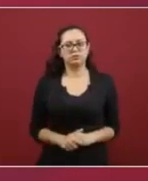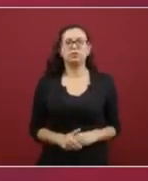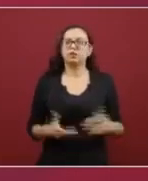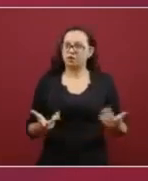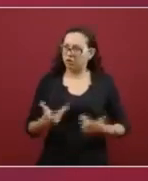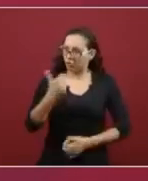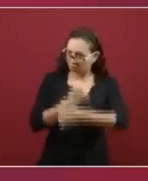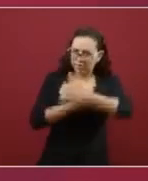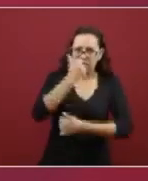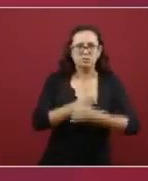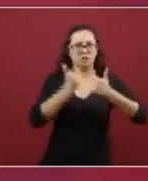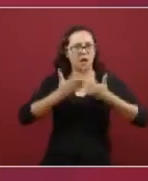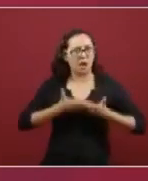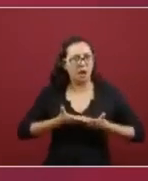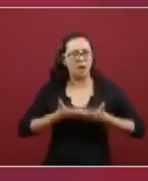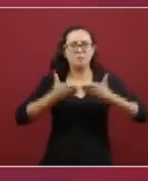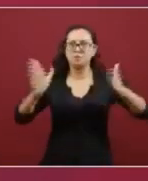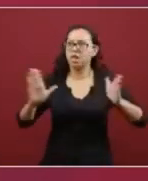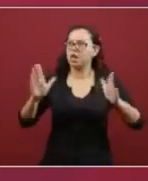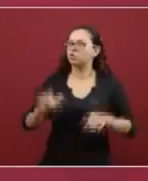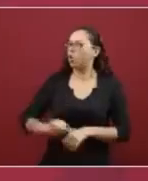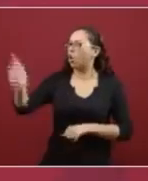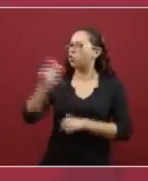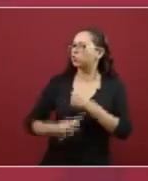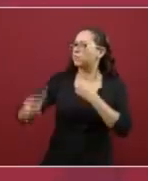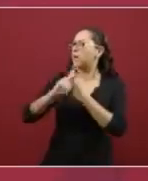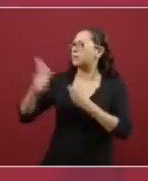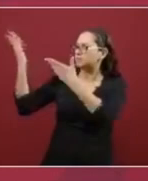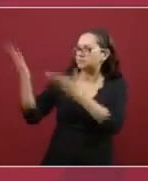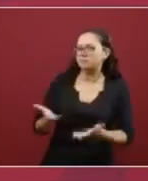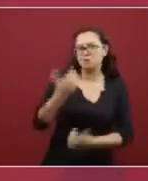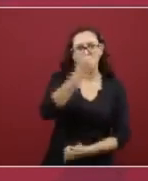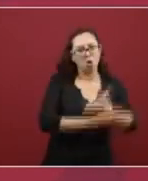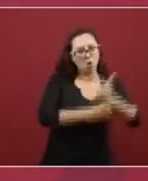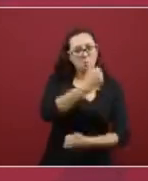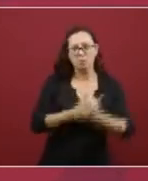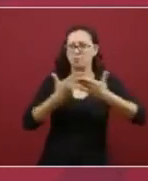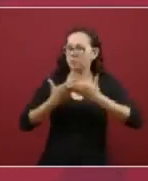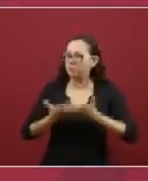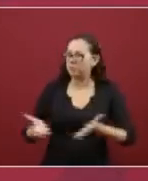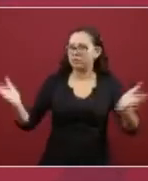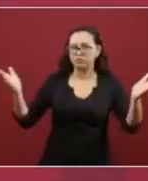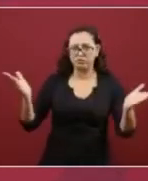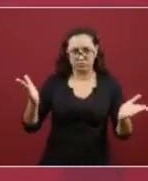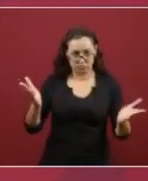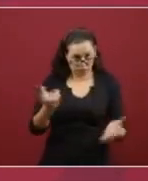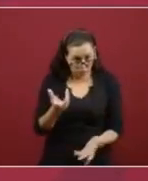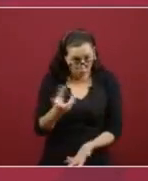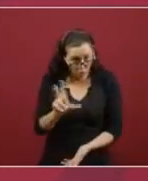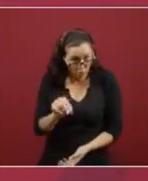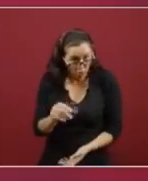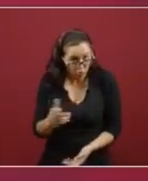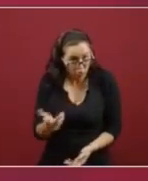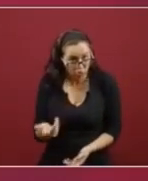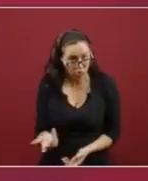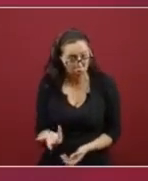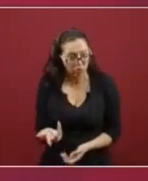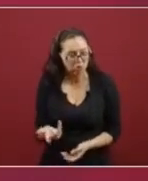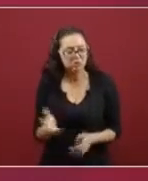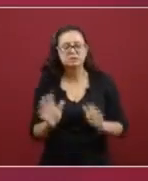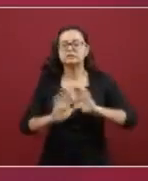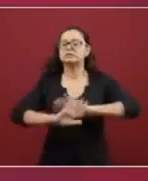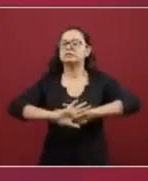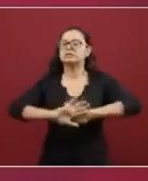competencia y el libre comercio. Ya no va a haber protección, ni partidos